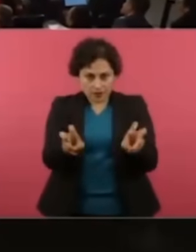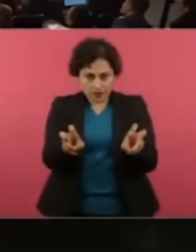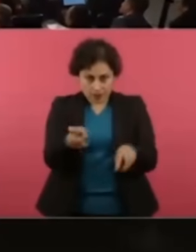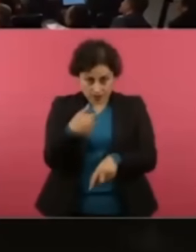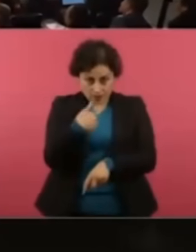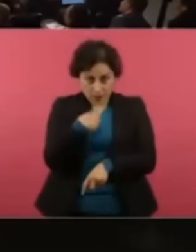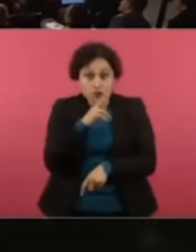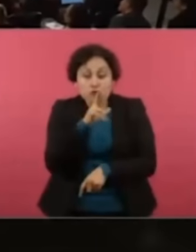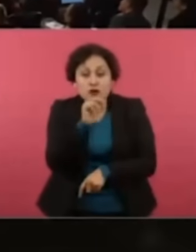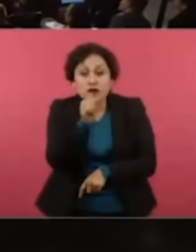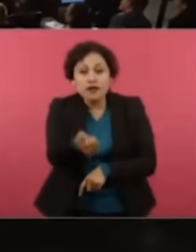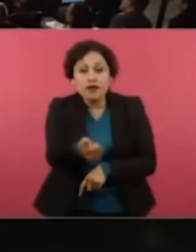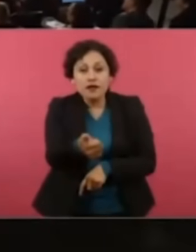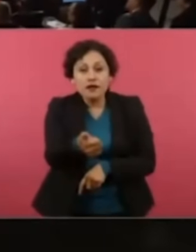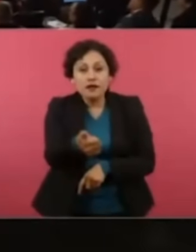no contesto